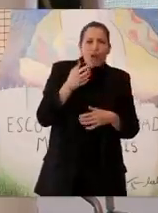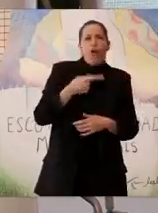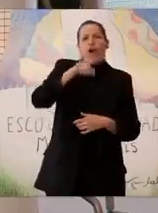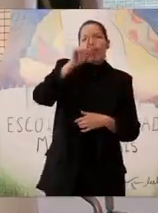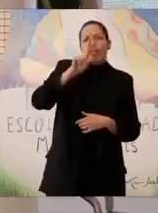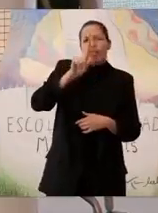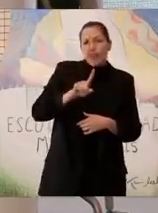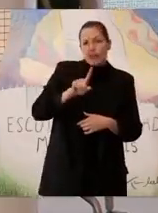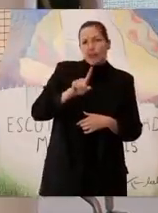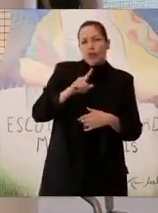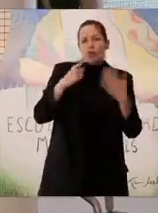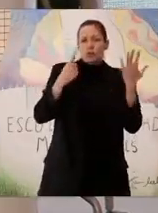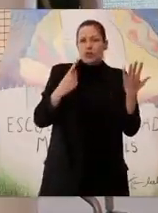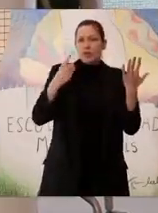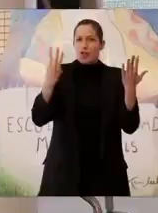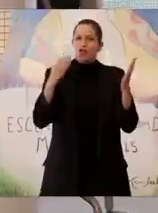168.000 denuncias.